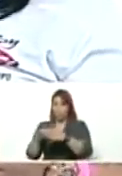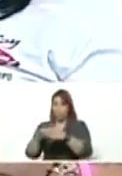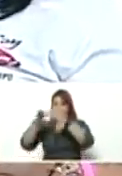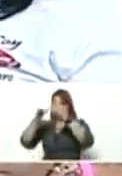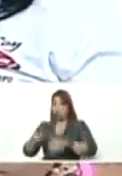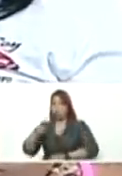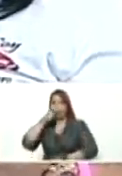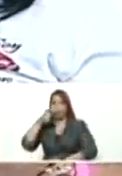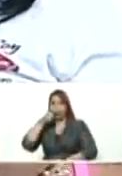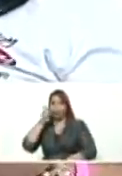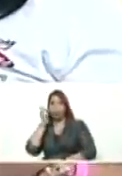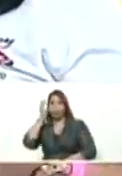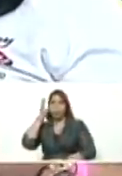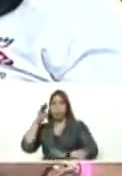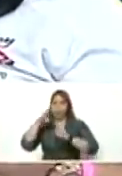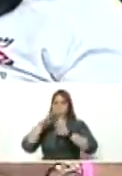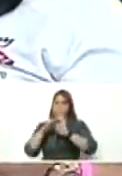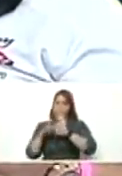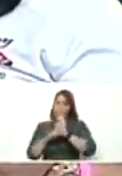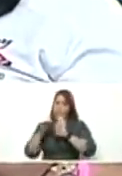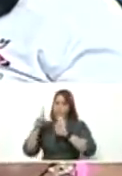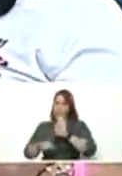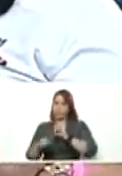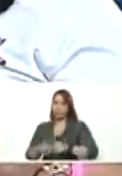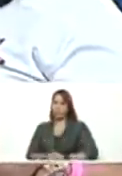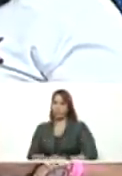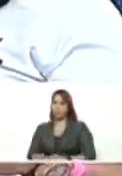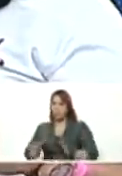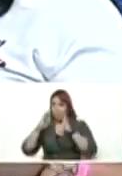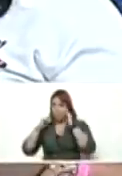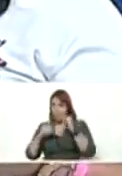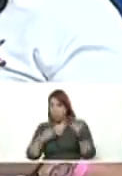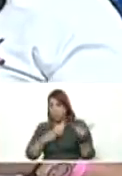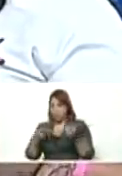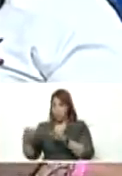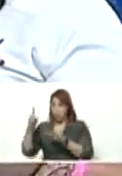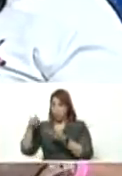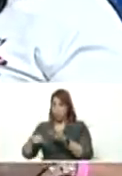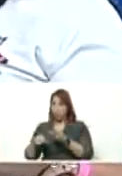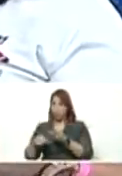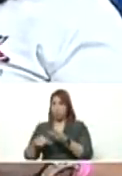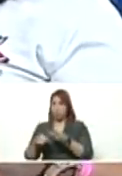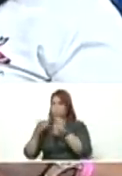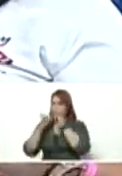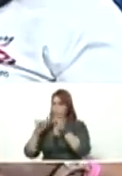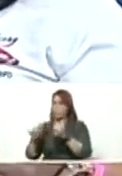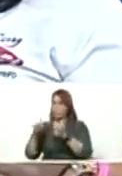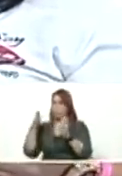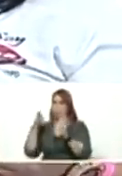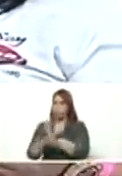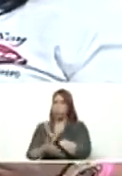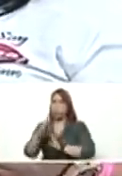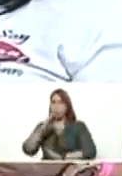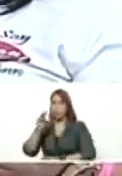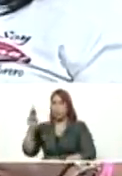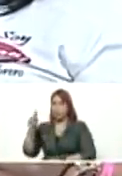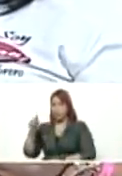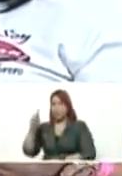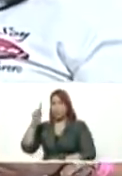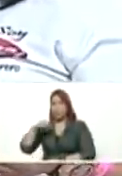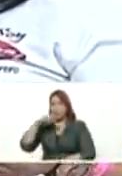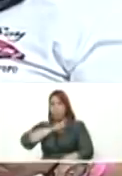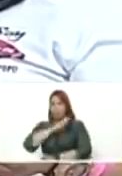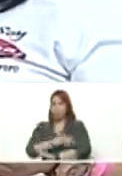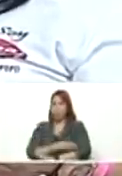una estructura, el ente rector que atiende y reciba los reportes de los CPT, como lo veníamos mencionando, fortalecer la